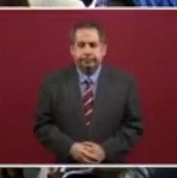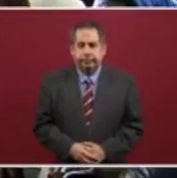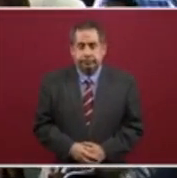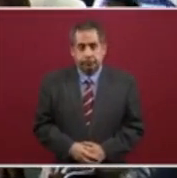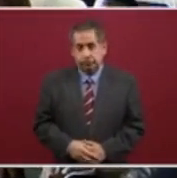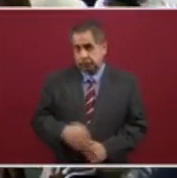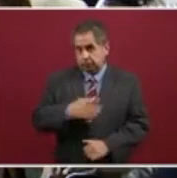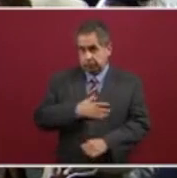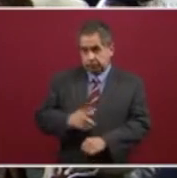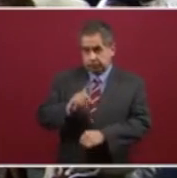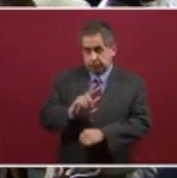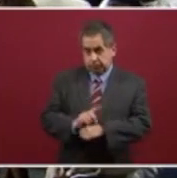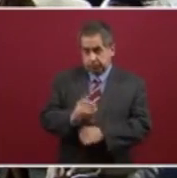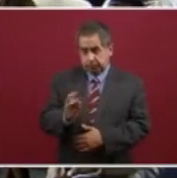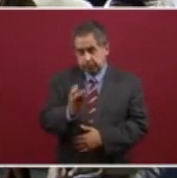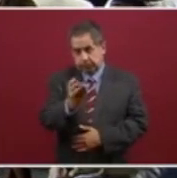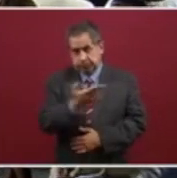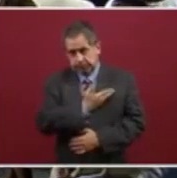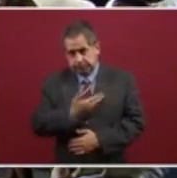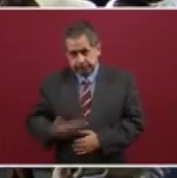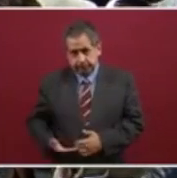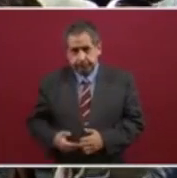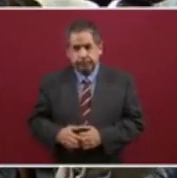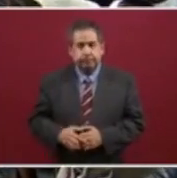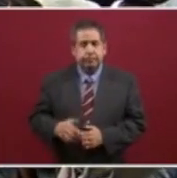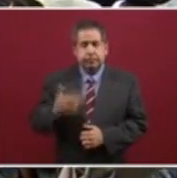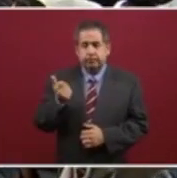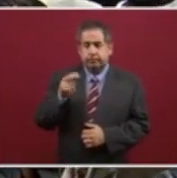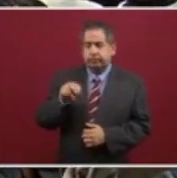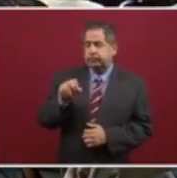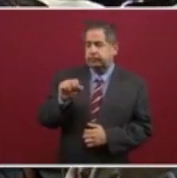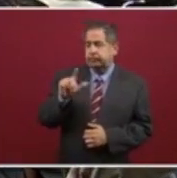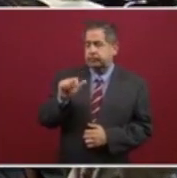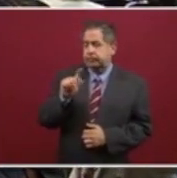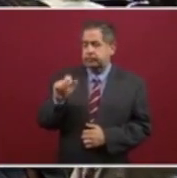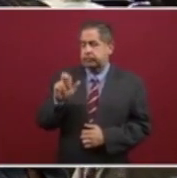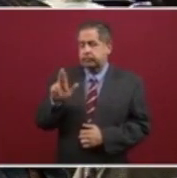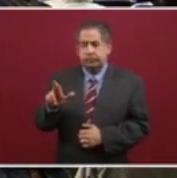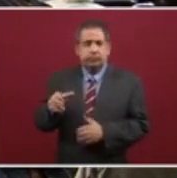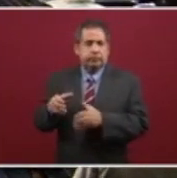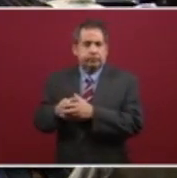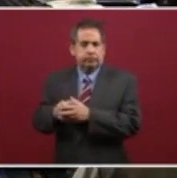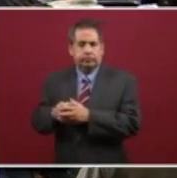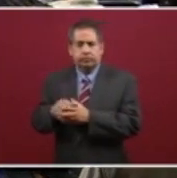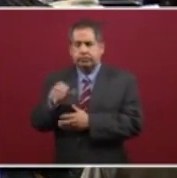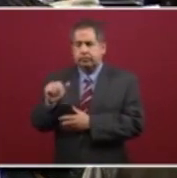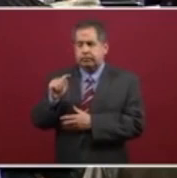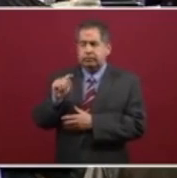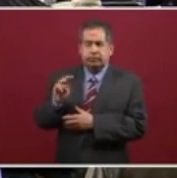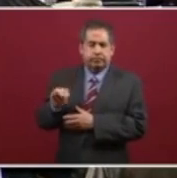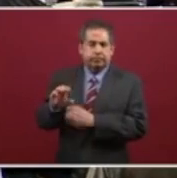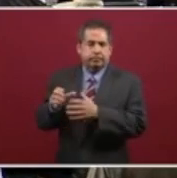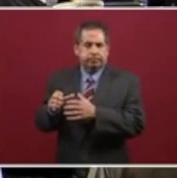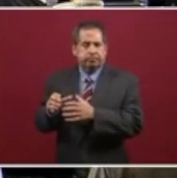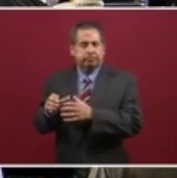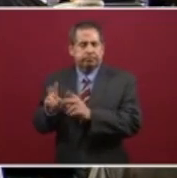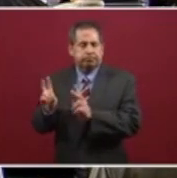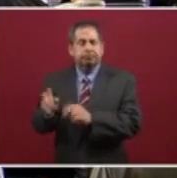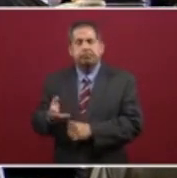Buenos días, presidente. Hans Salazar, de Multiplataforma ZMG, Guru Twitter, Zócalo